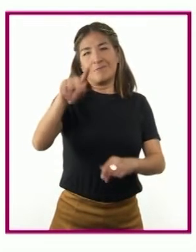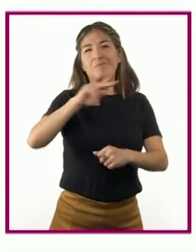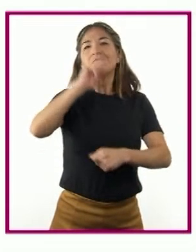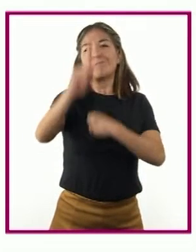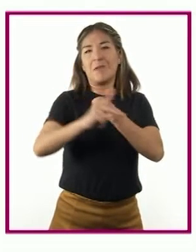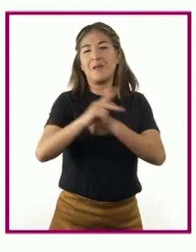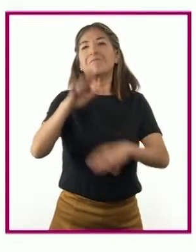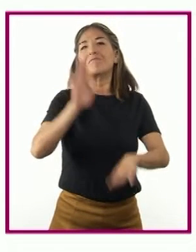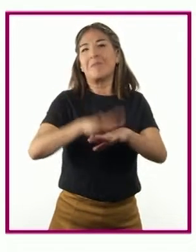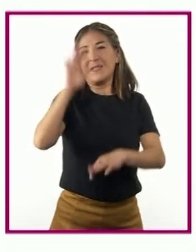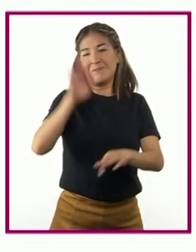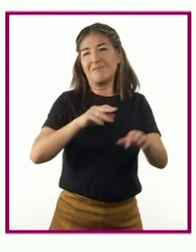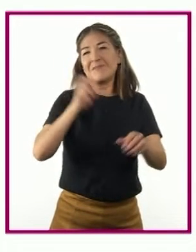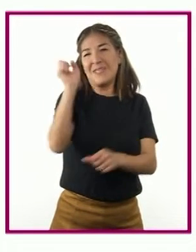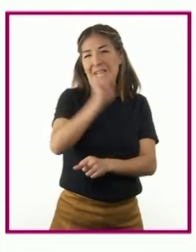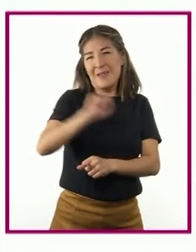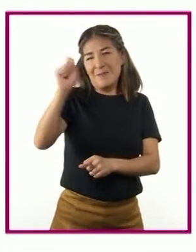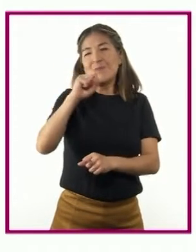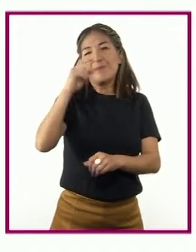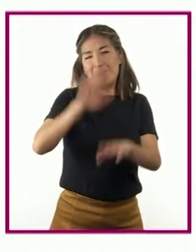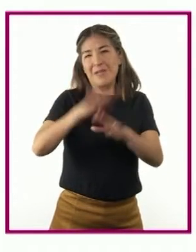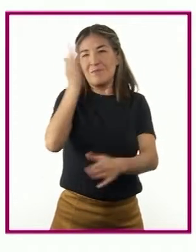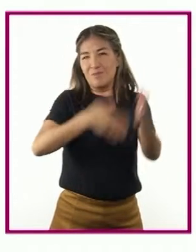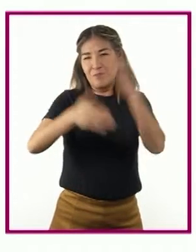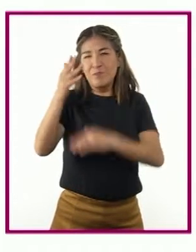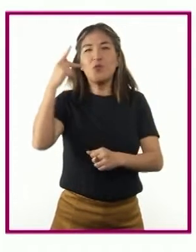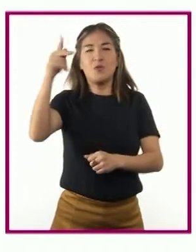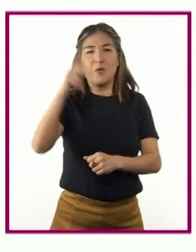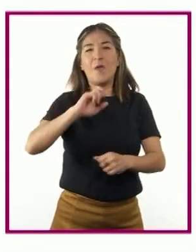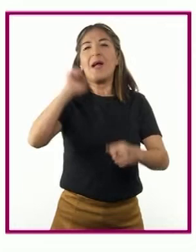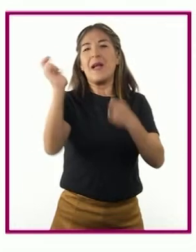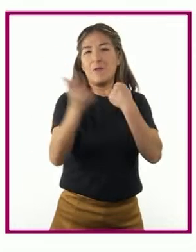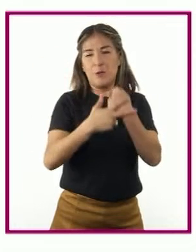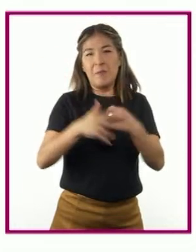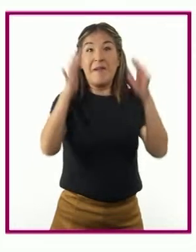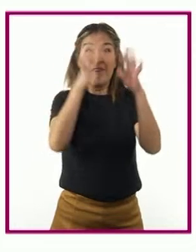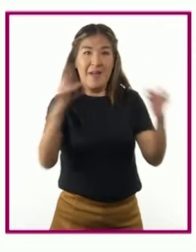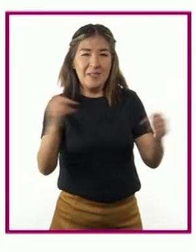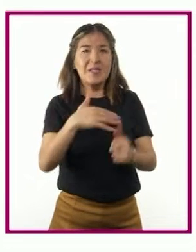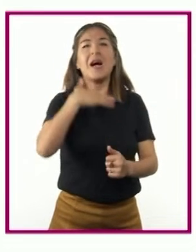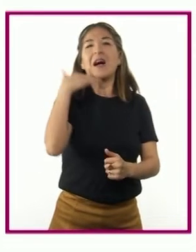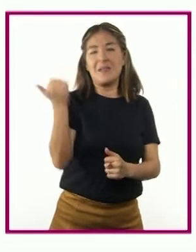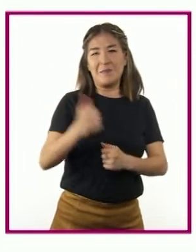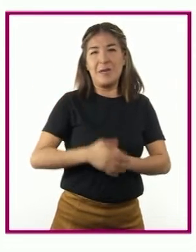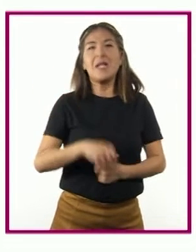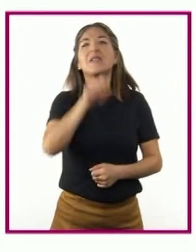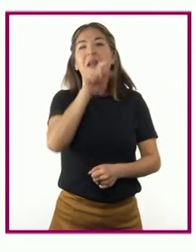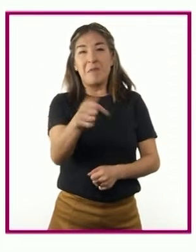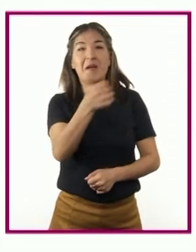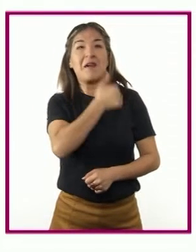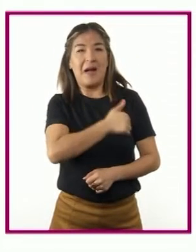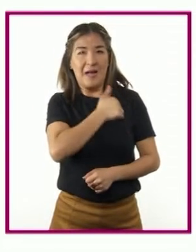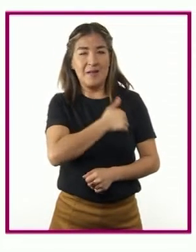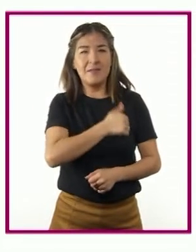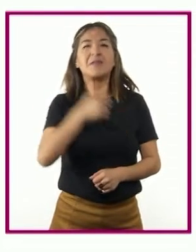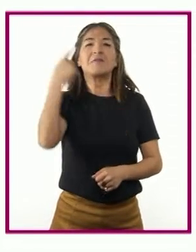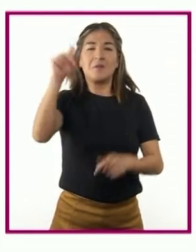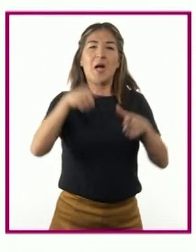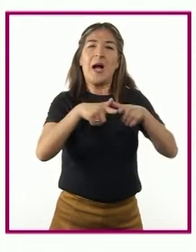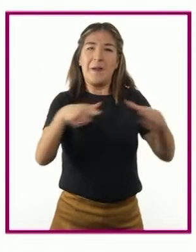países desarrollados de Europa, como Francia y Alemania, pero también se observa en Canadá y